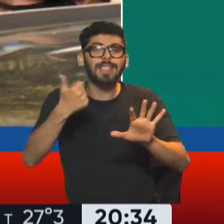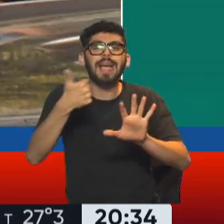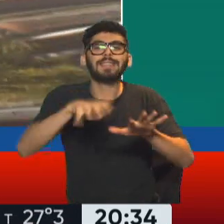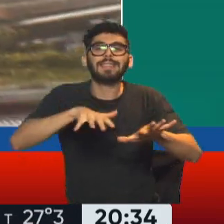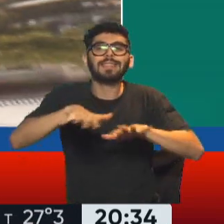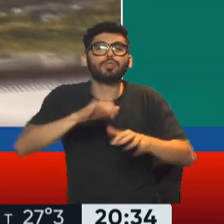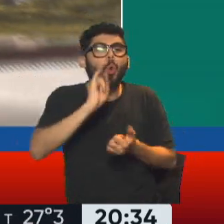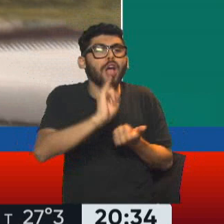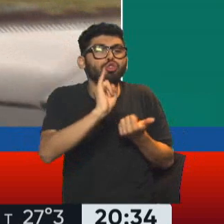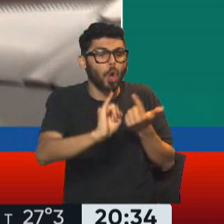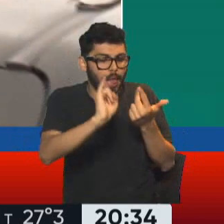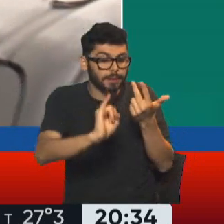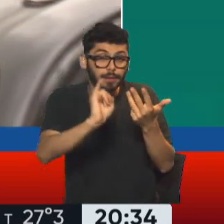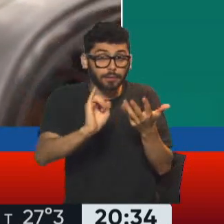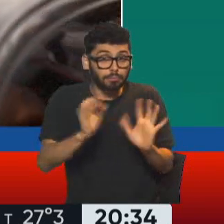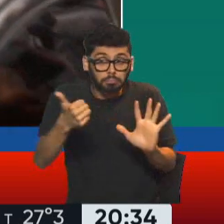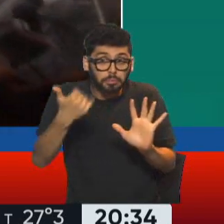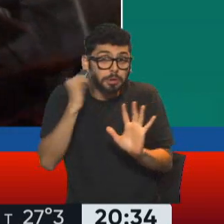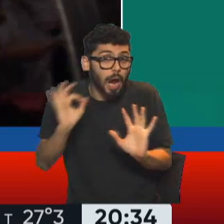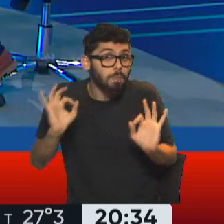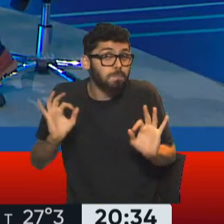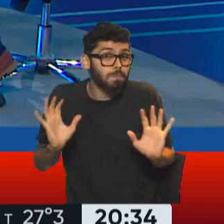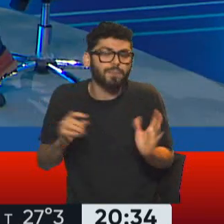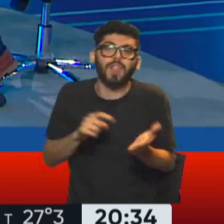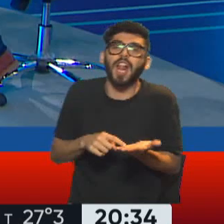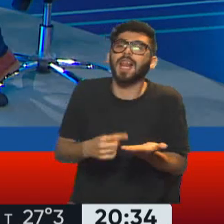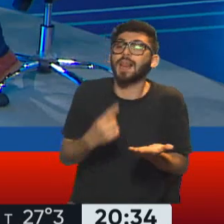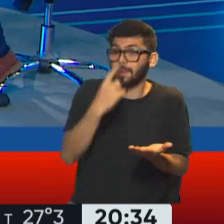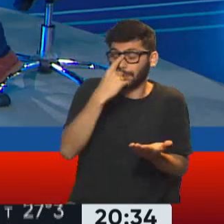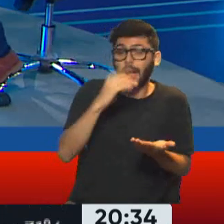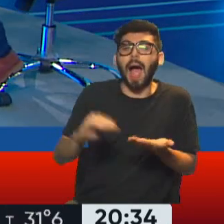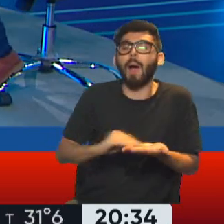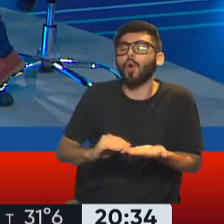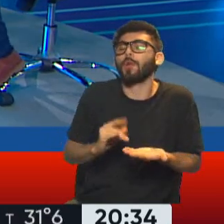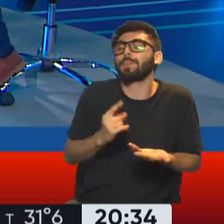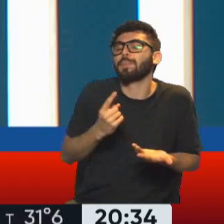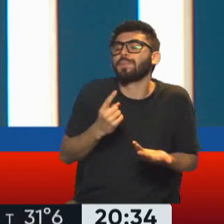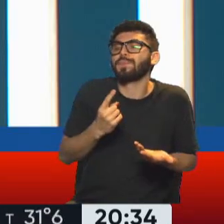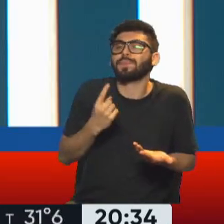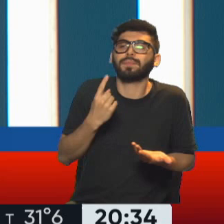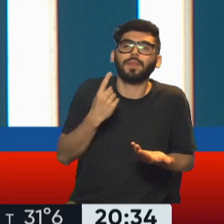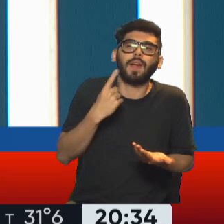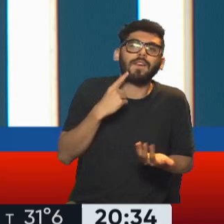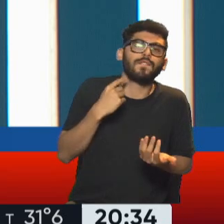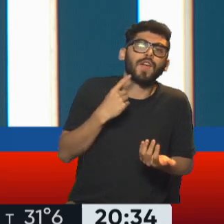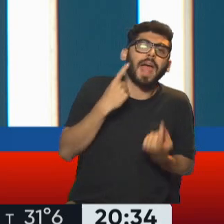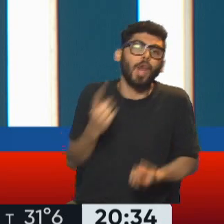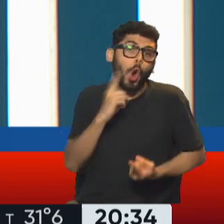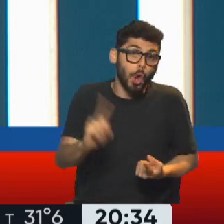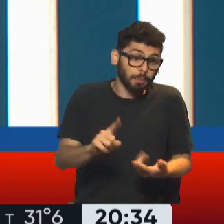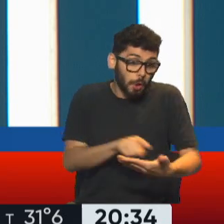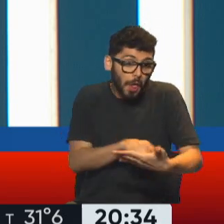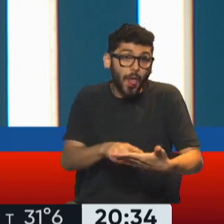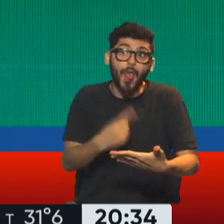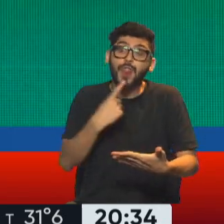esto que dice que no estaba, están descritos ahí. Más allá de la valoración que puedan hacer los abogados, este argumento no se condice con la